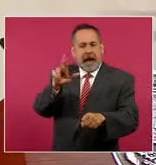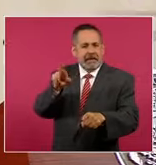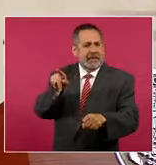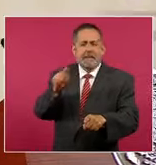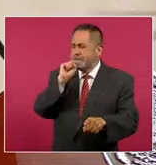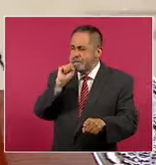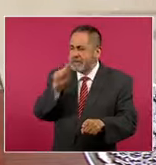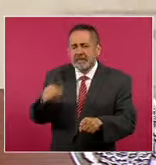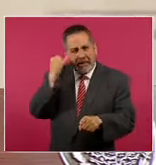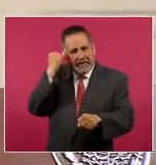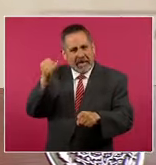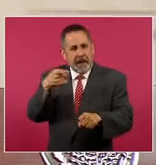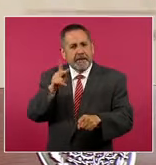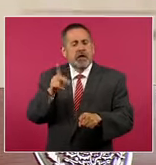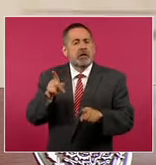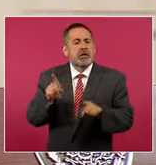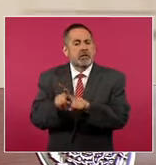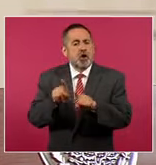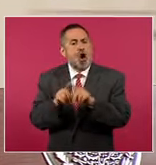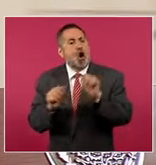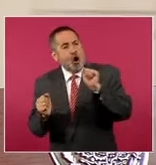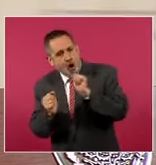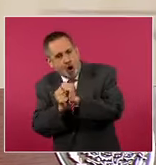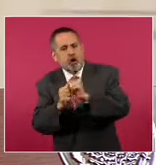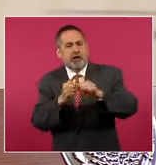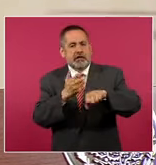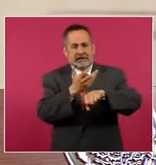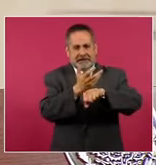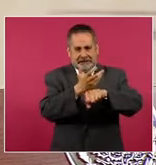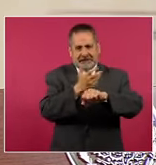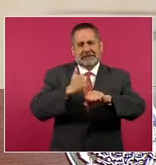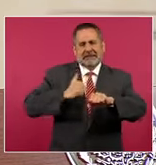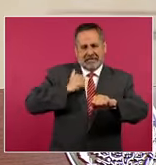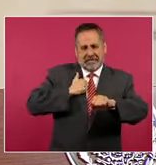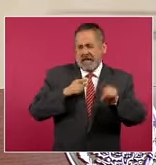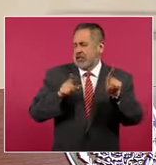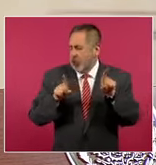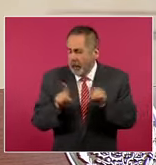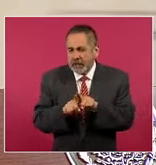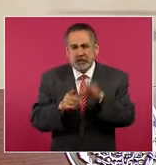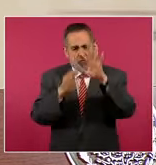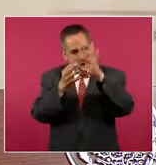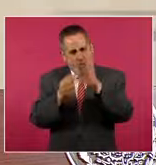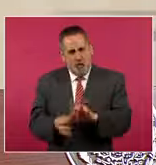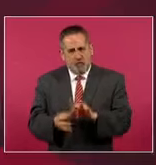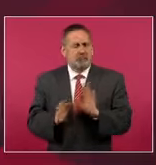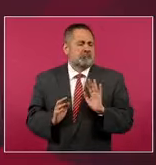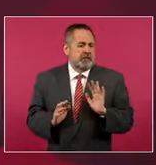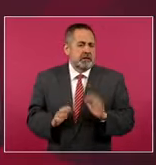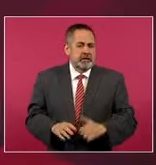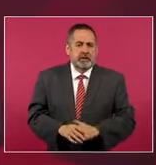considerando a Estados Unidos y a Canadá.